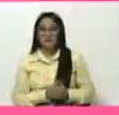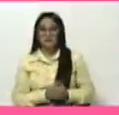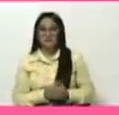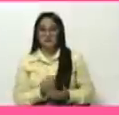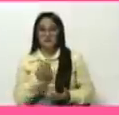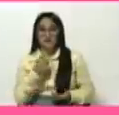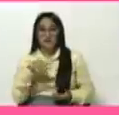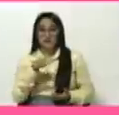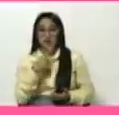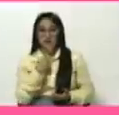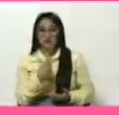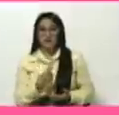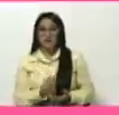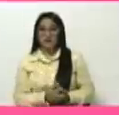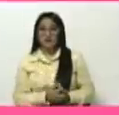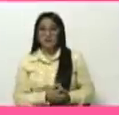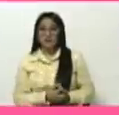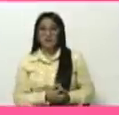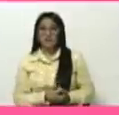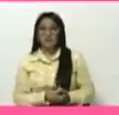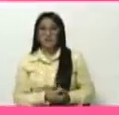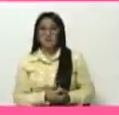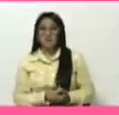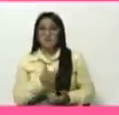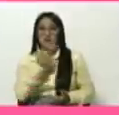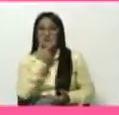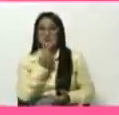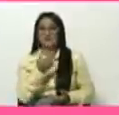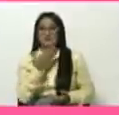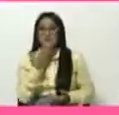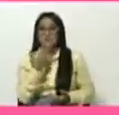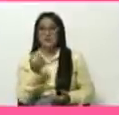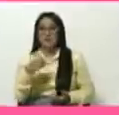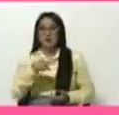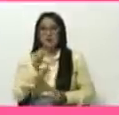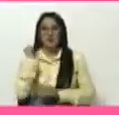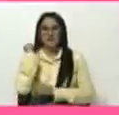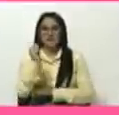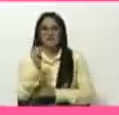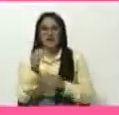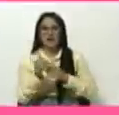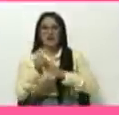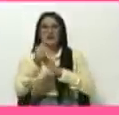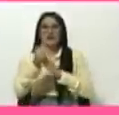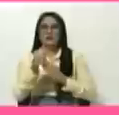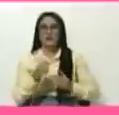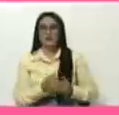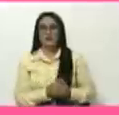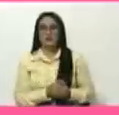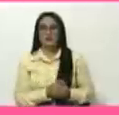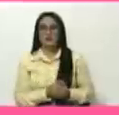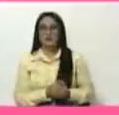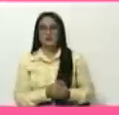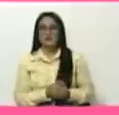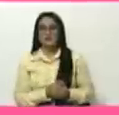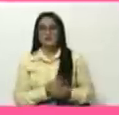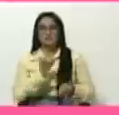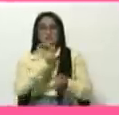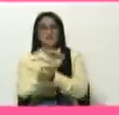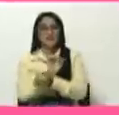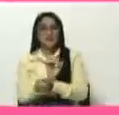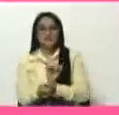declararon, que era más fácil y mejor para ellos asesinar a los líderes que